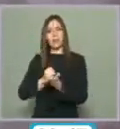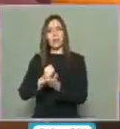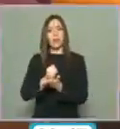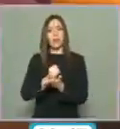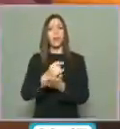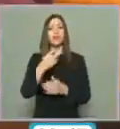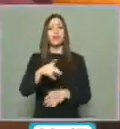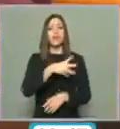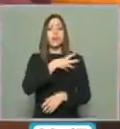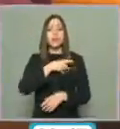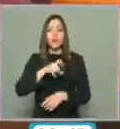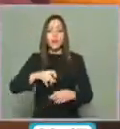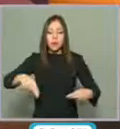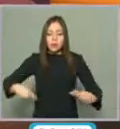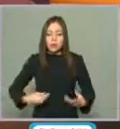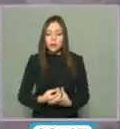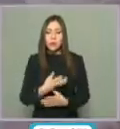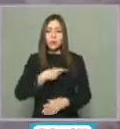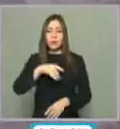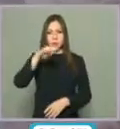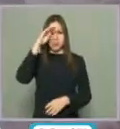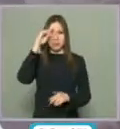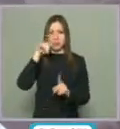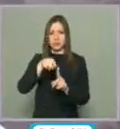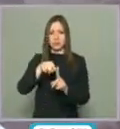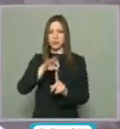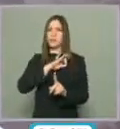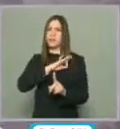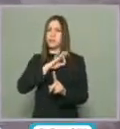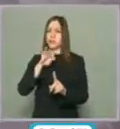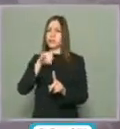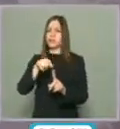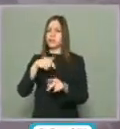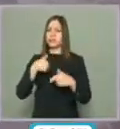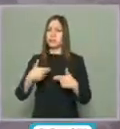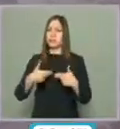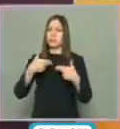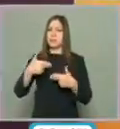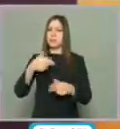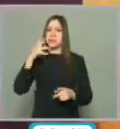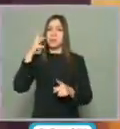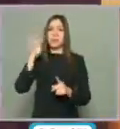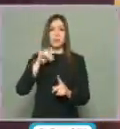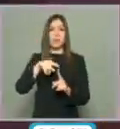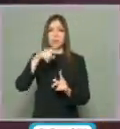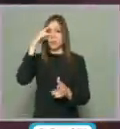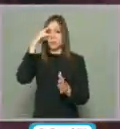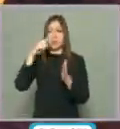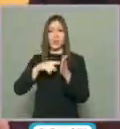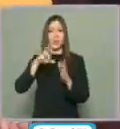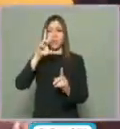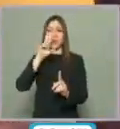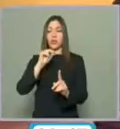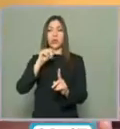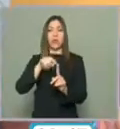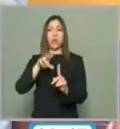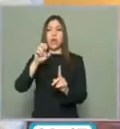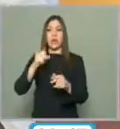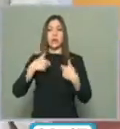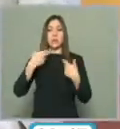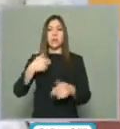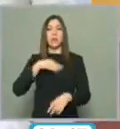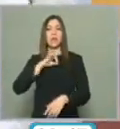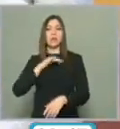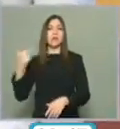nacía. Sí, si el padre creía que ese hijo no era digno de su linaje, podía mandar matarlo y no pasaba nada. Ay.